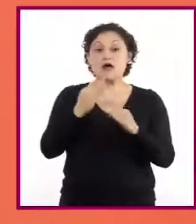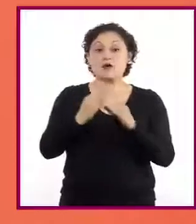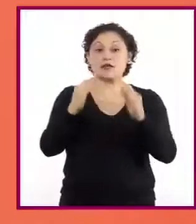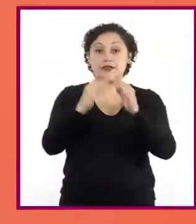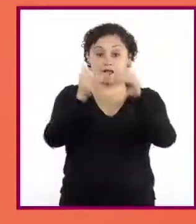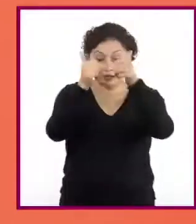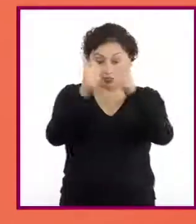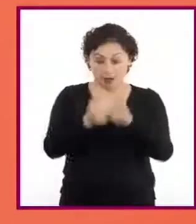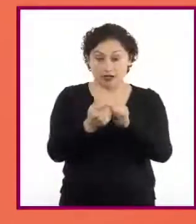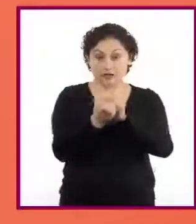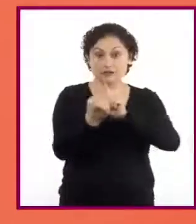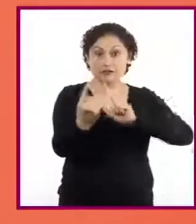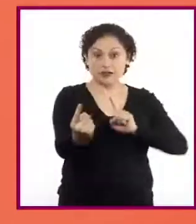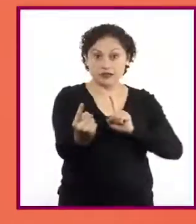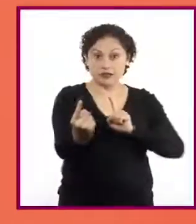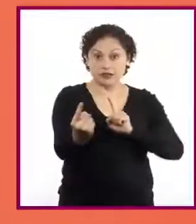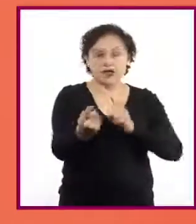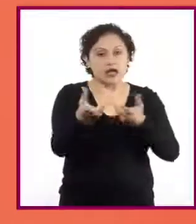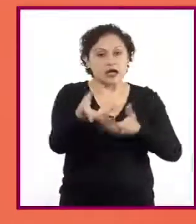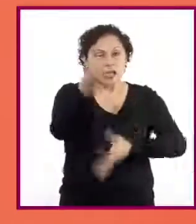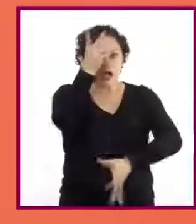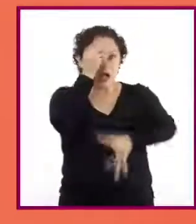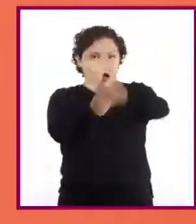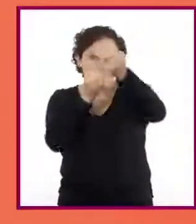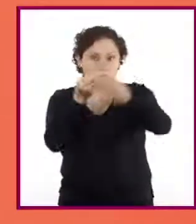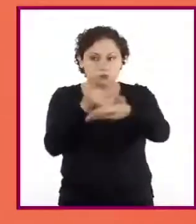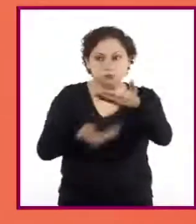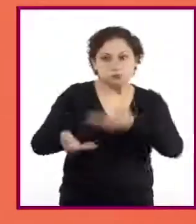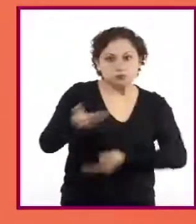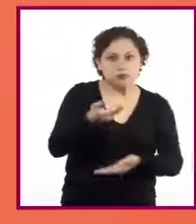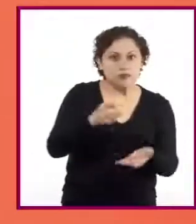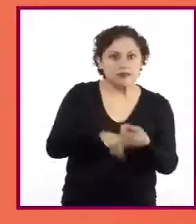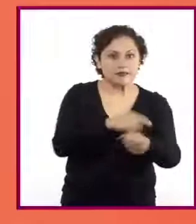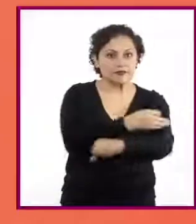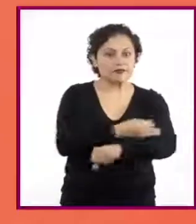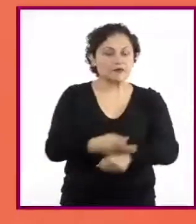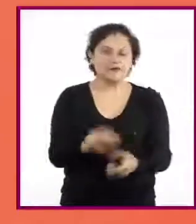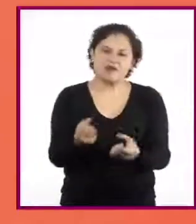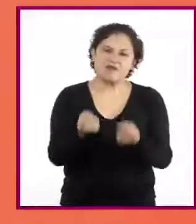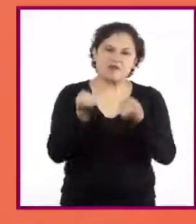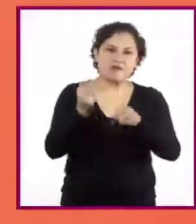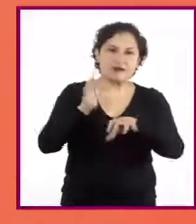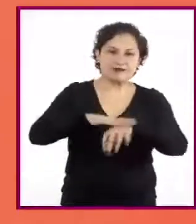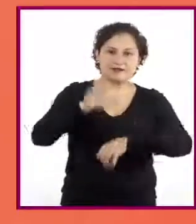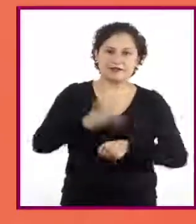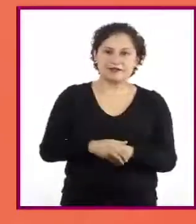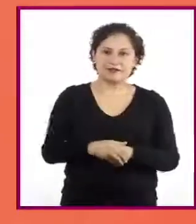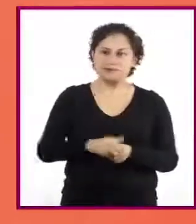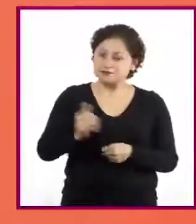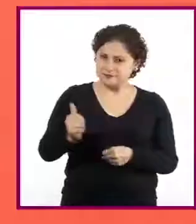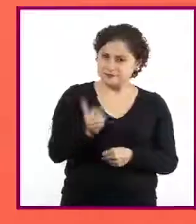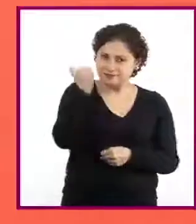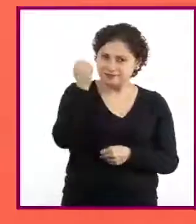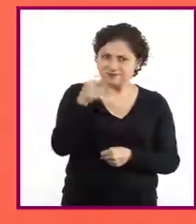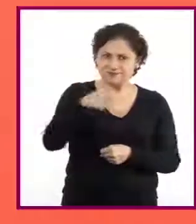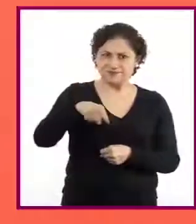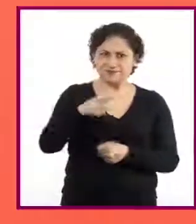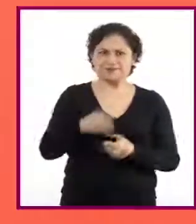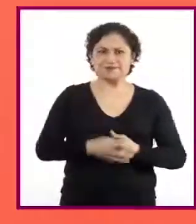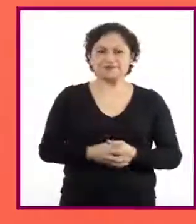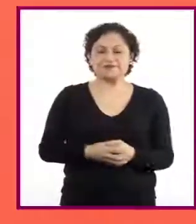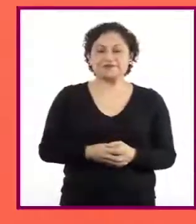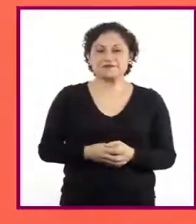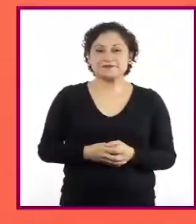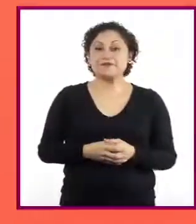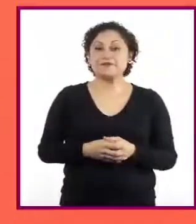para llegar al conocimiento y tener una sana convivencia familiar se fortalecen. ¡Aprovechemos la experiencia! Antes de